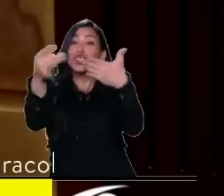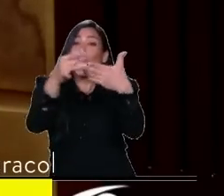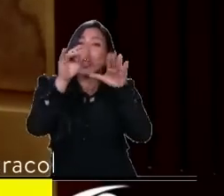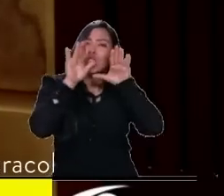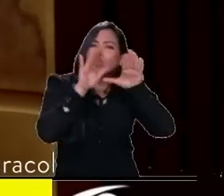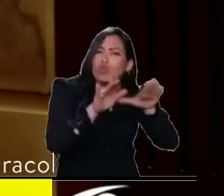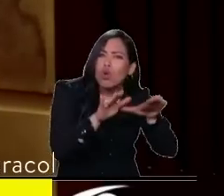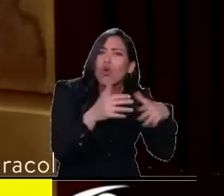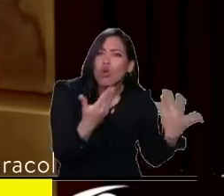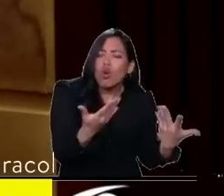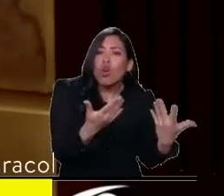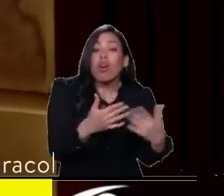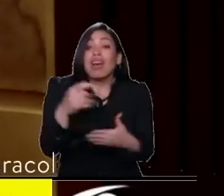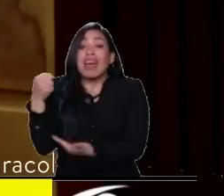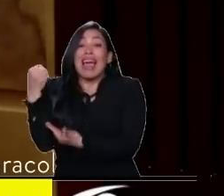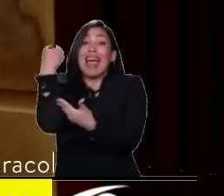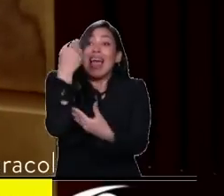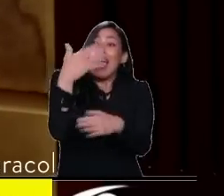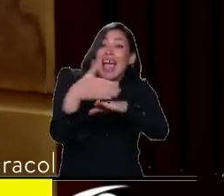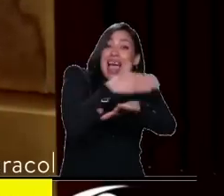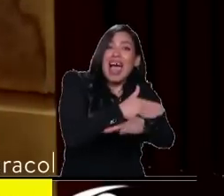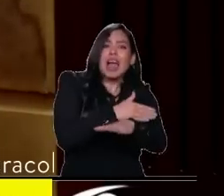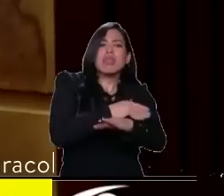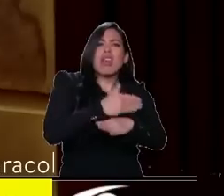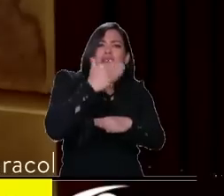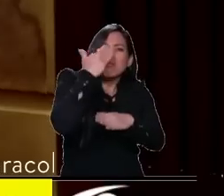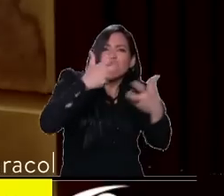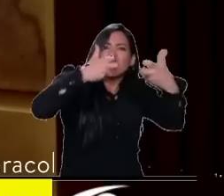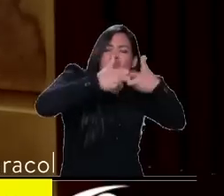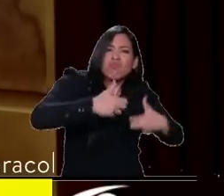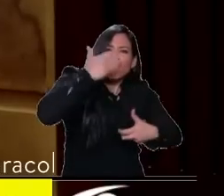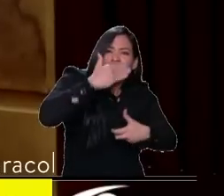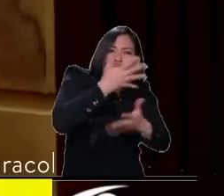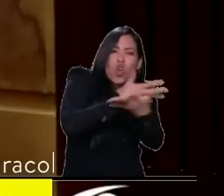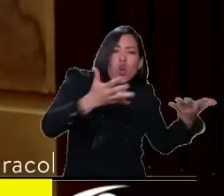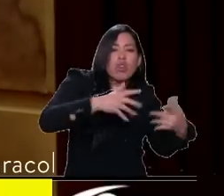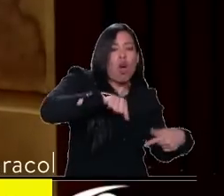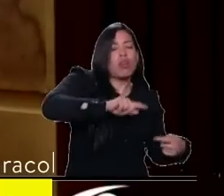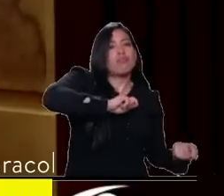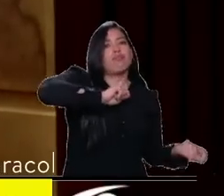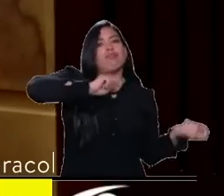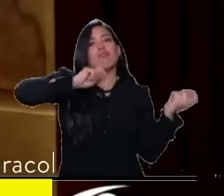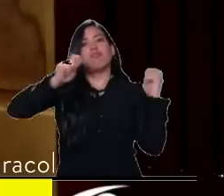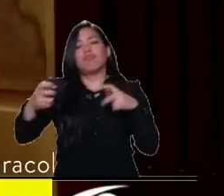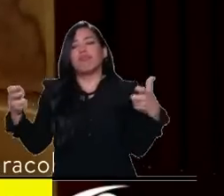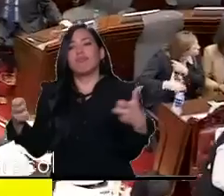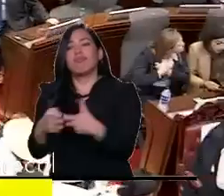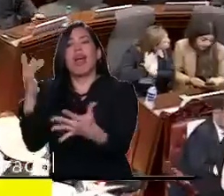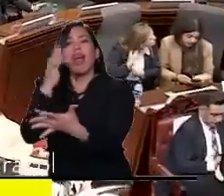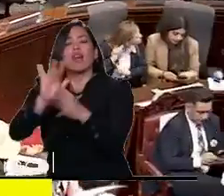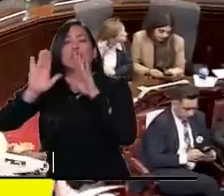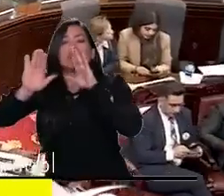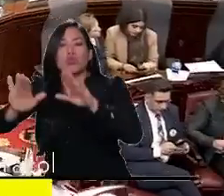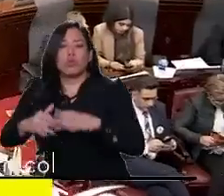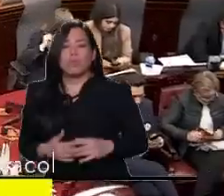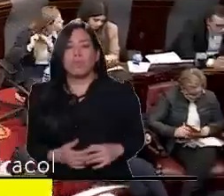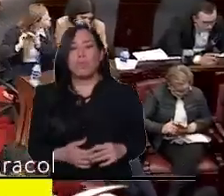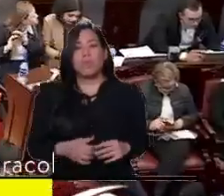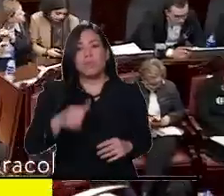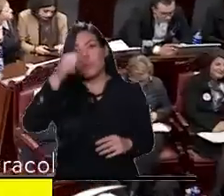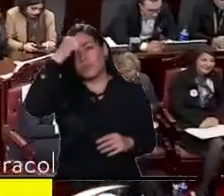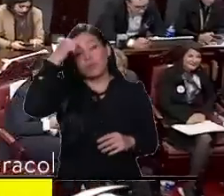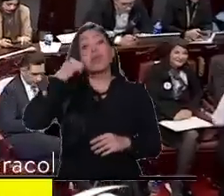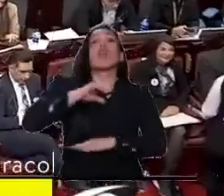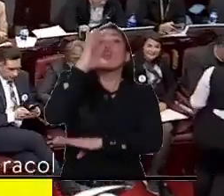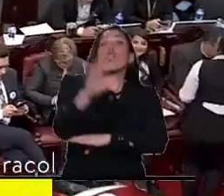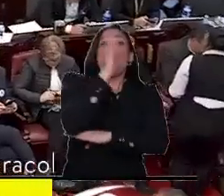33.000 millones de dólares que se invertían antes en hidrocarburos, hoy migren a energías renovables. Dijo que